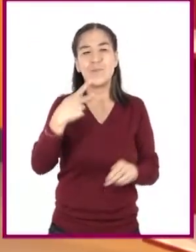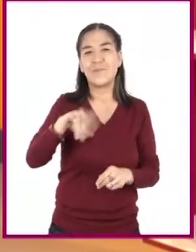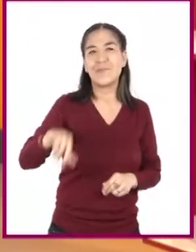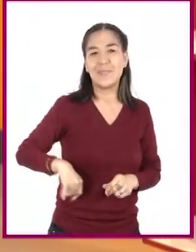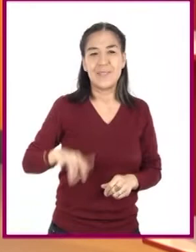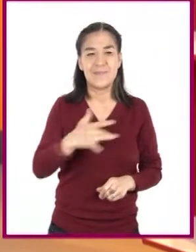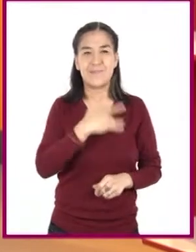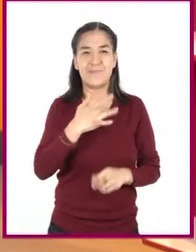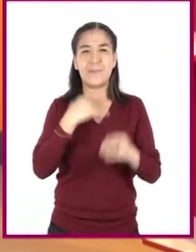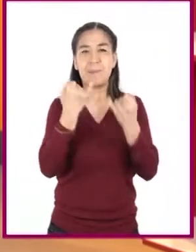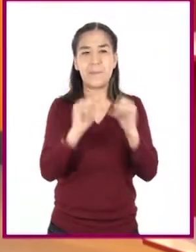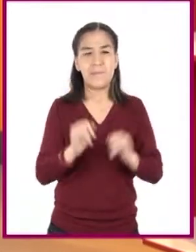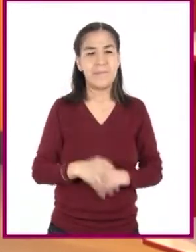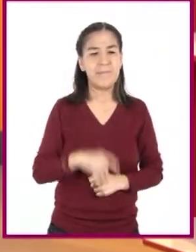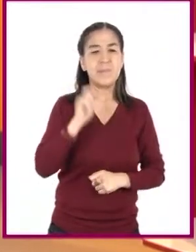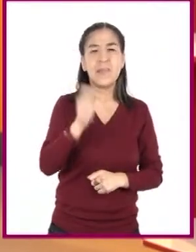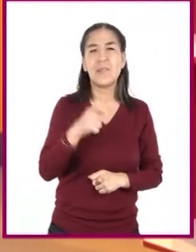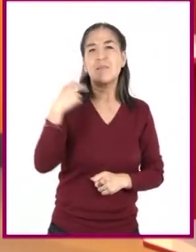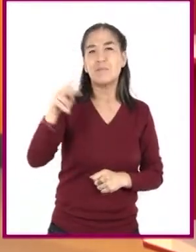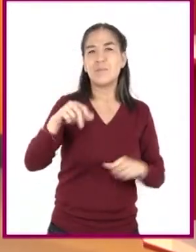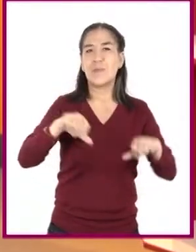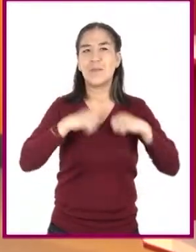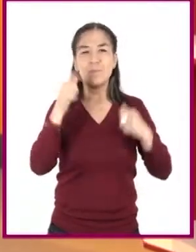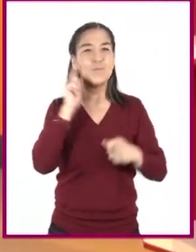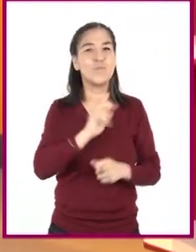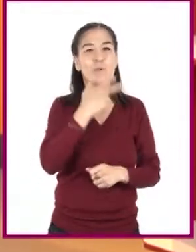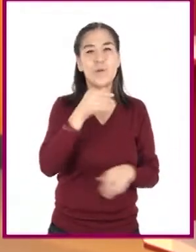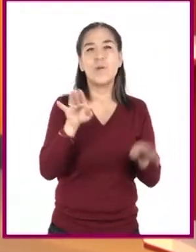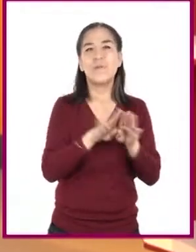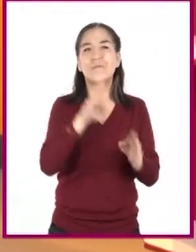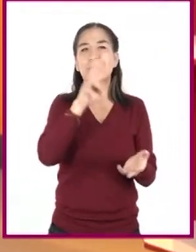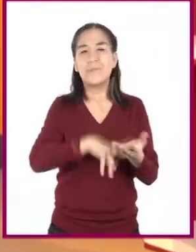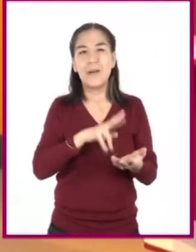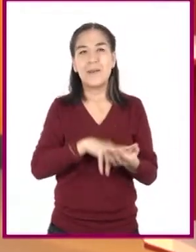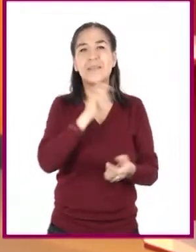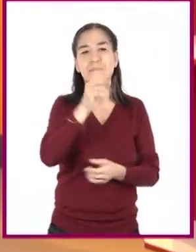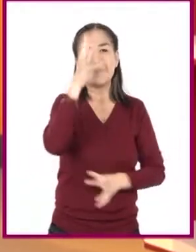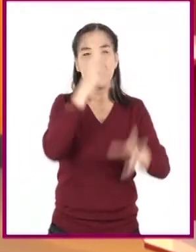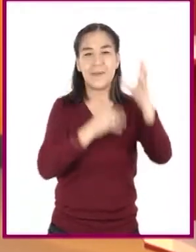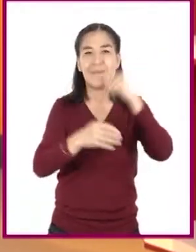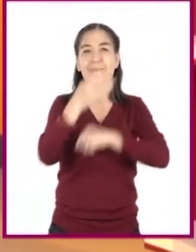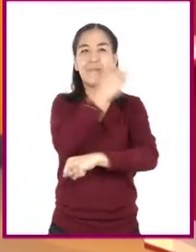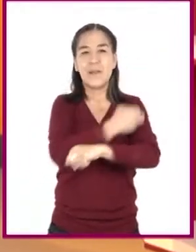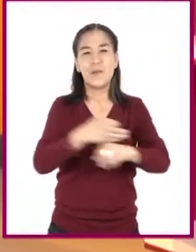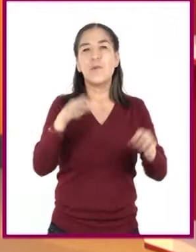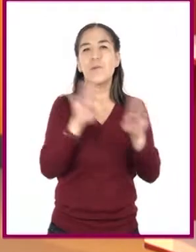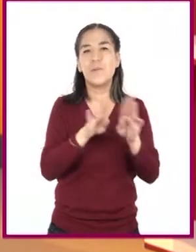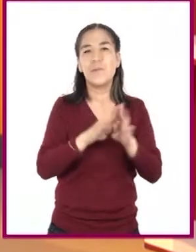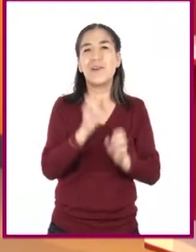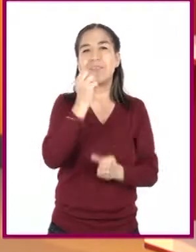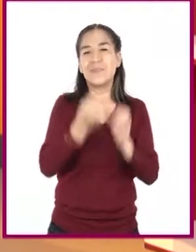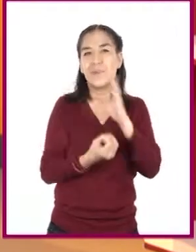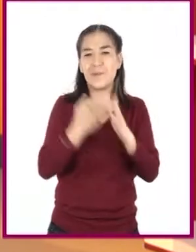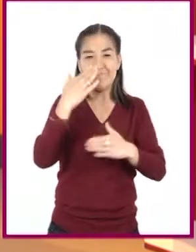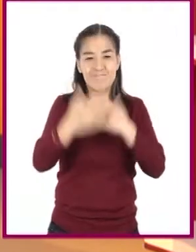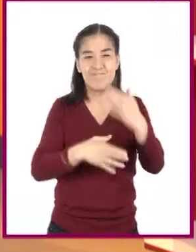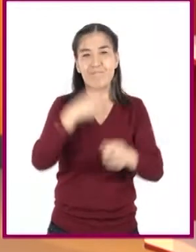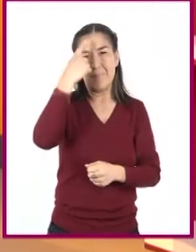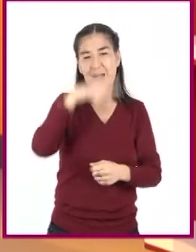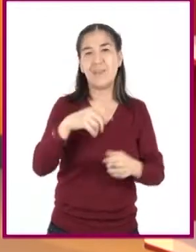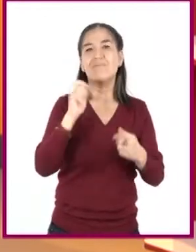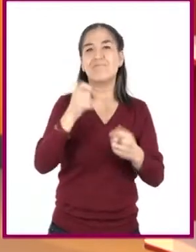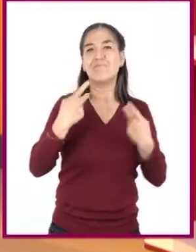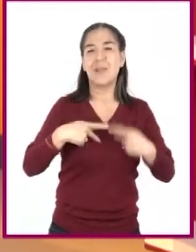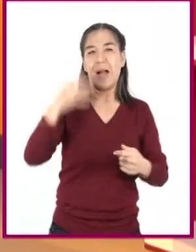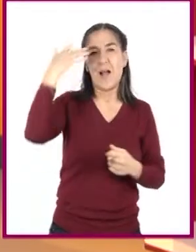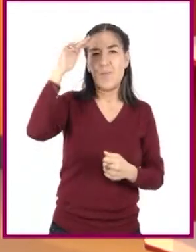Las y los adolescentes ponen en práctica valores que han aprendido en familia y desarrollan habilidades para convertirse en un adulto o adulta. Es